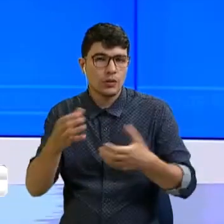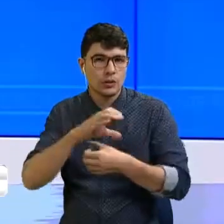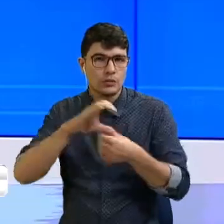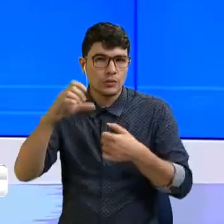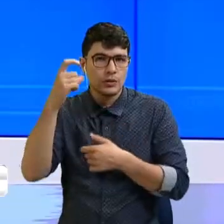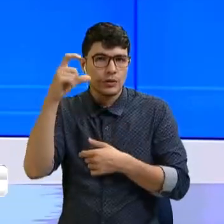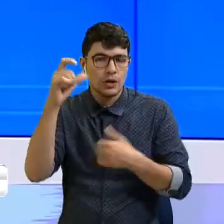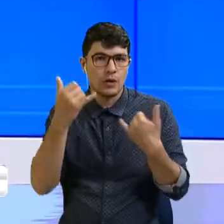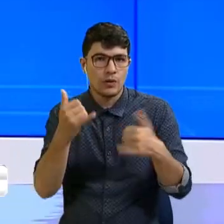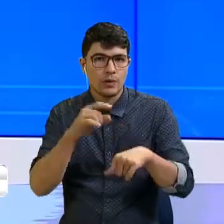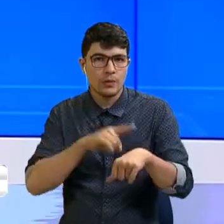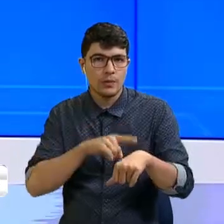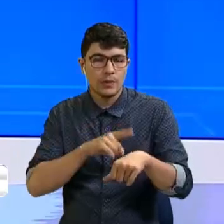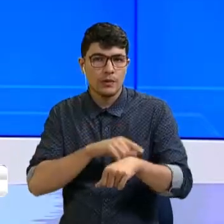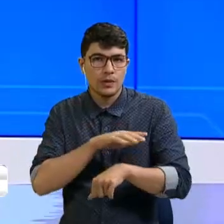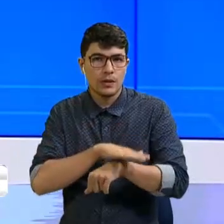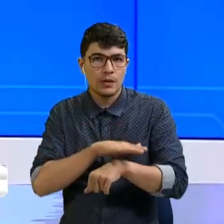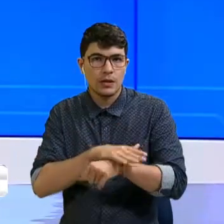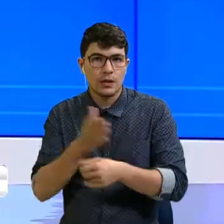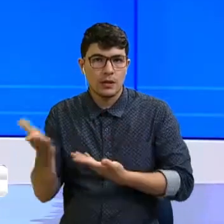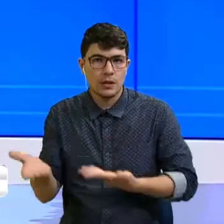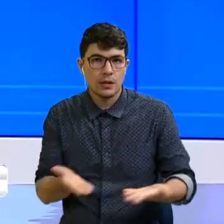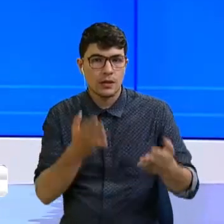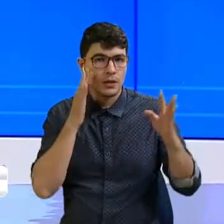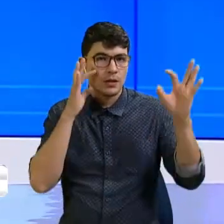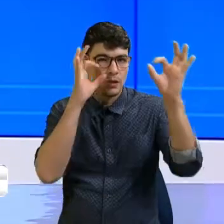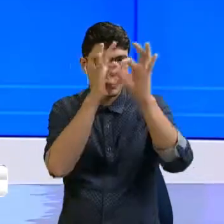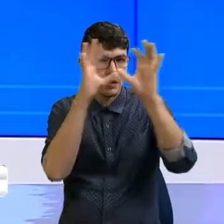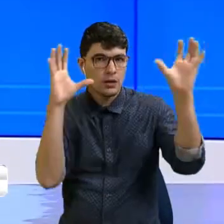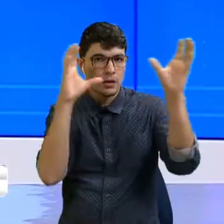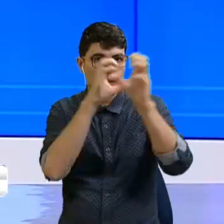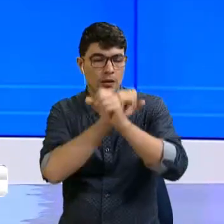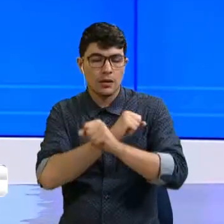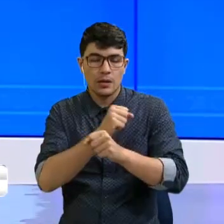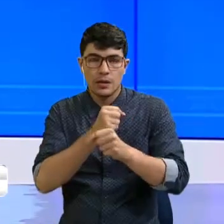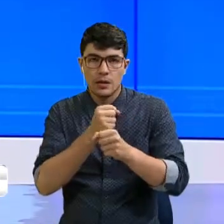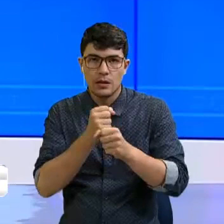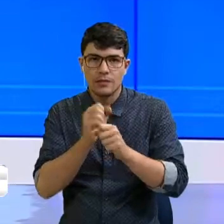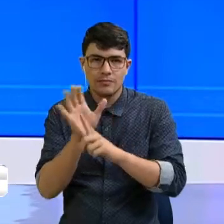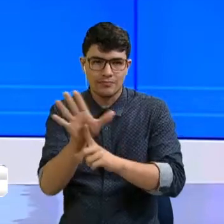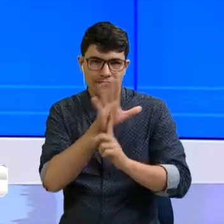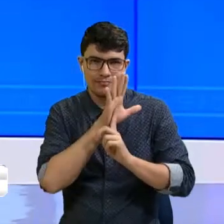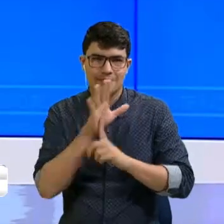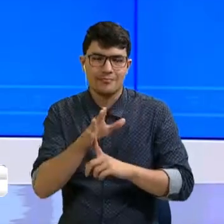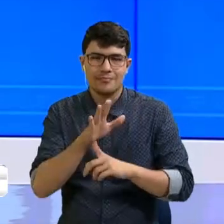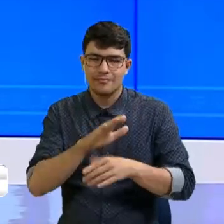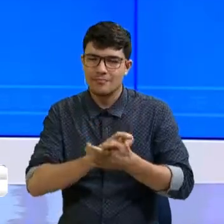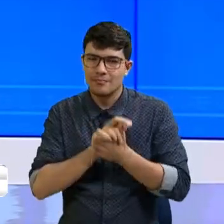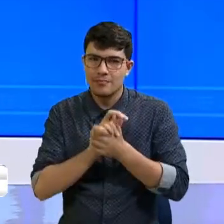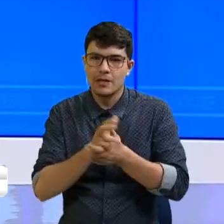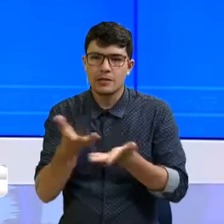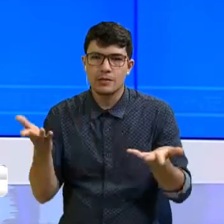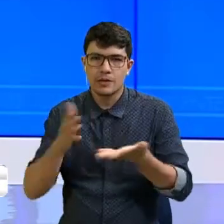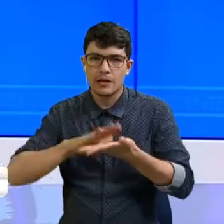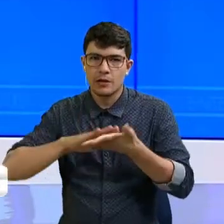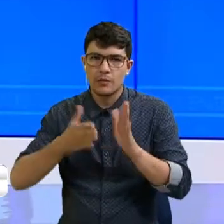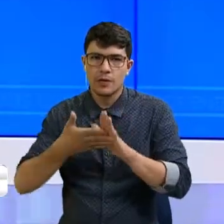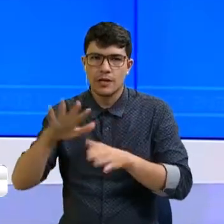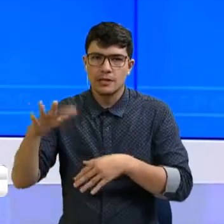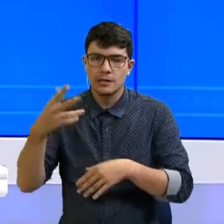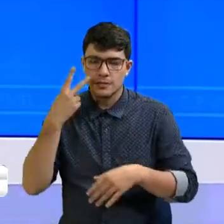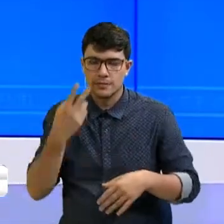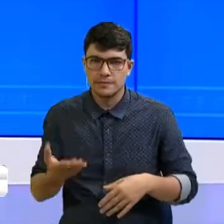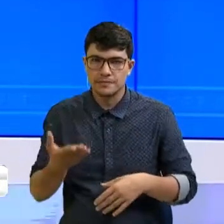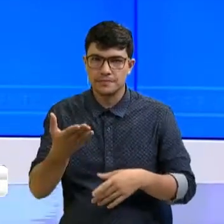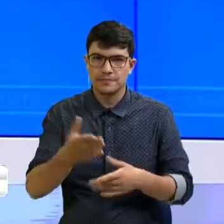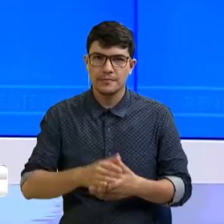ese momento a esta hora de la tarde de dar paso al lente nocturno que nos trae una nota amigable que se origina en la comuna 5 de floridablanca y hay lagos y